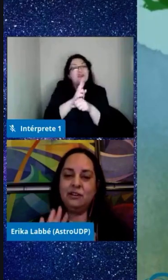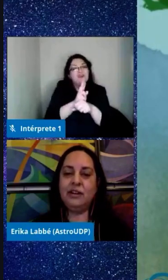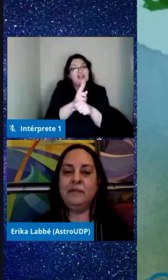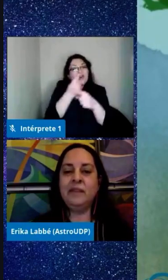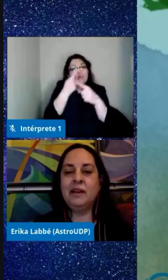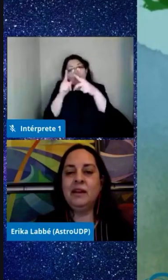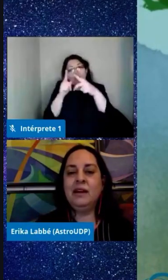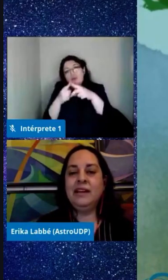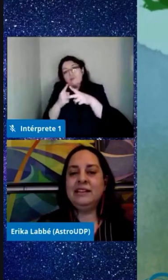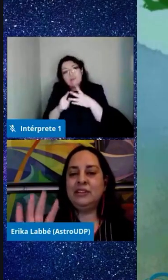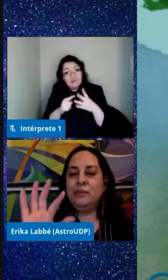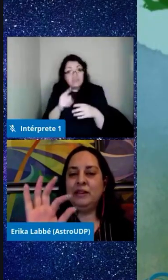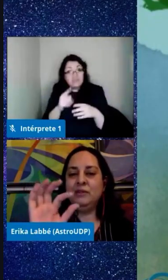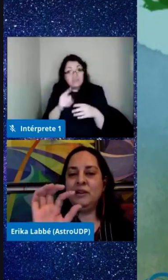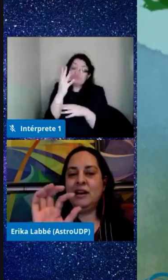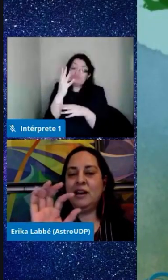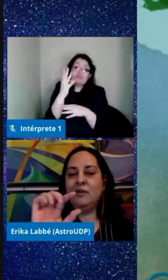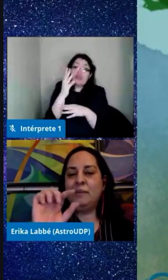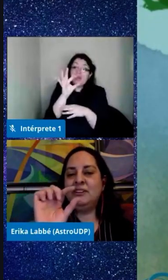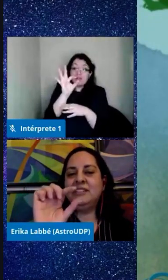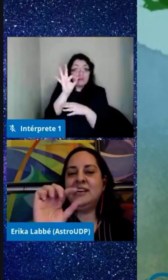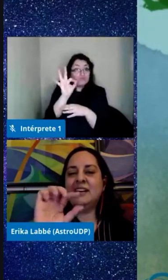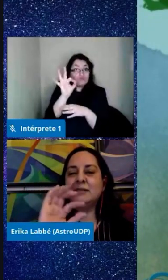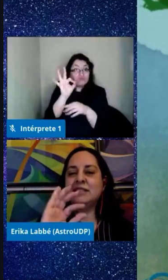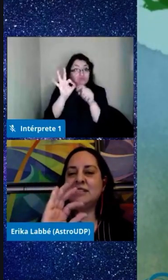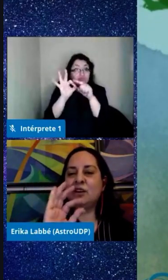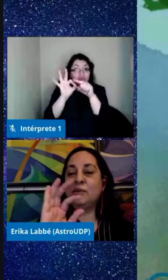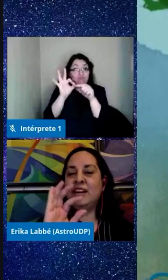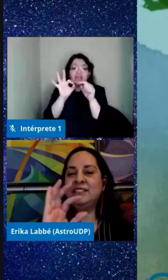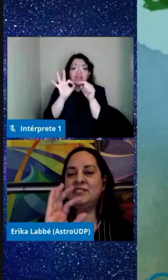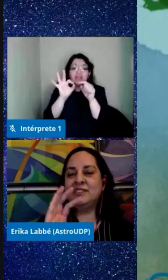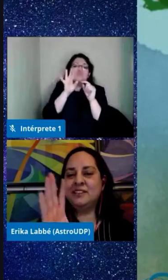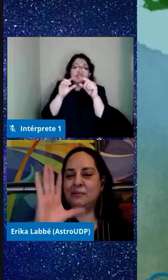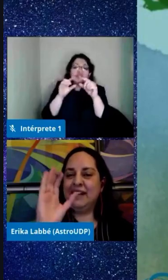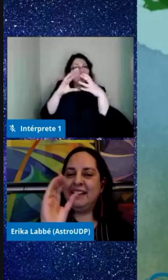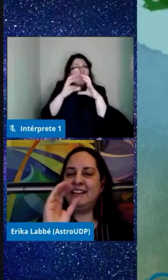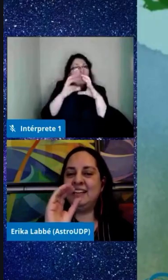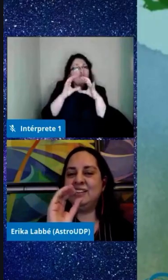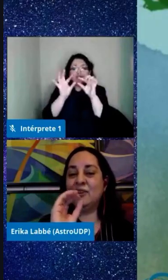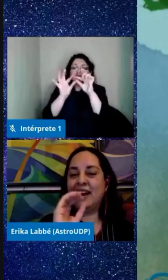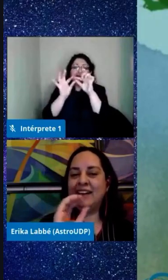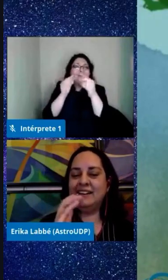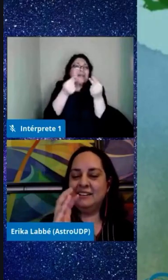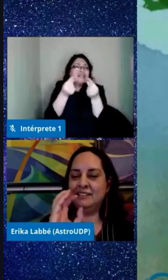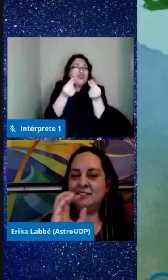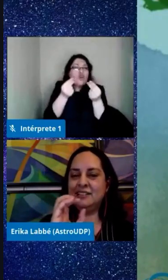distintos colores. Está tomando una pelotita que representa como un astro, así como la idea de